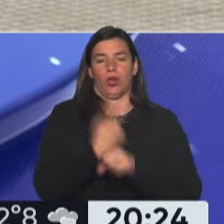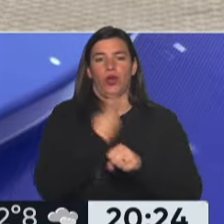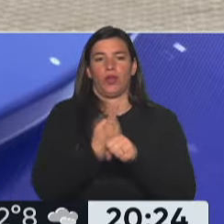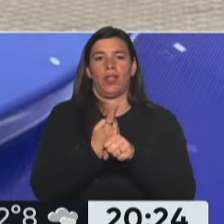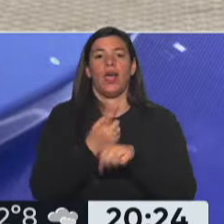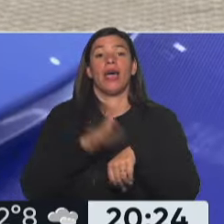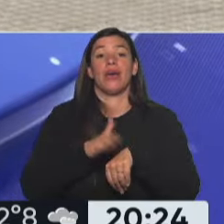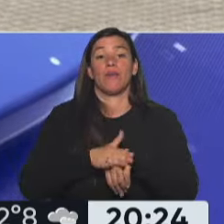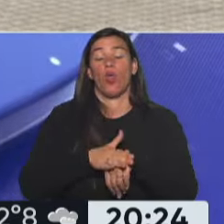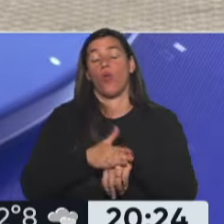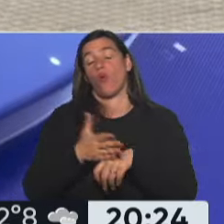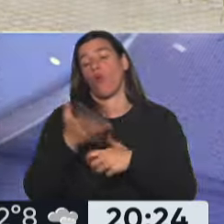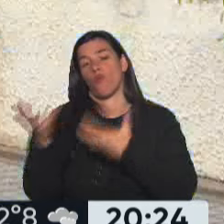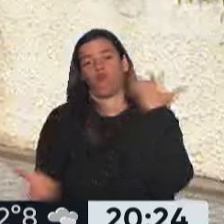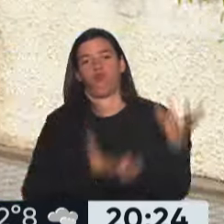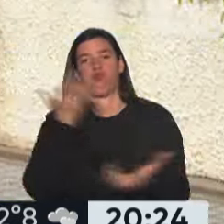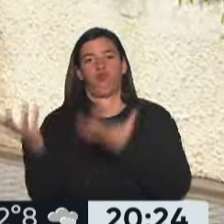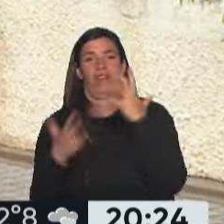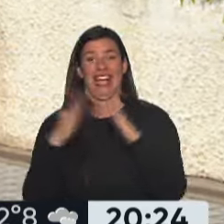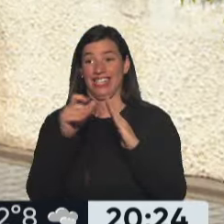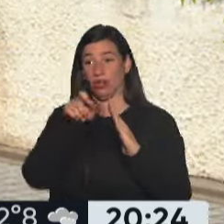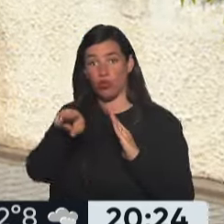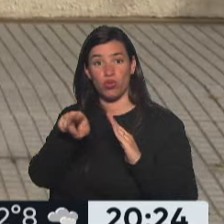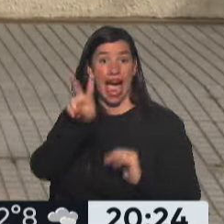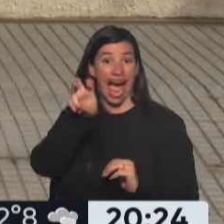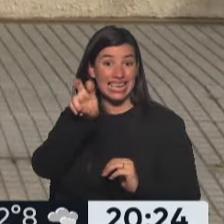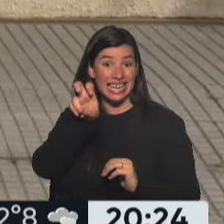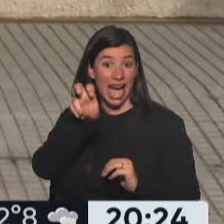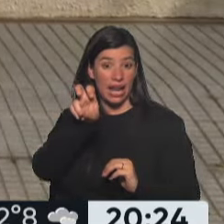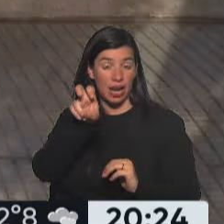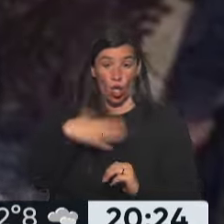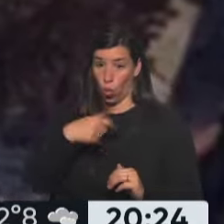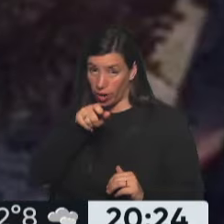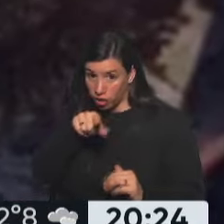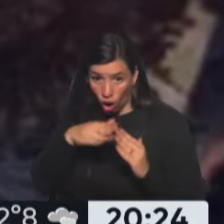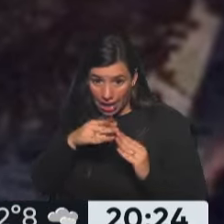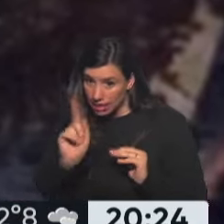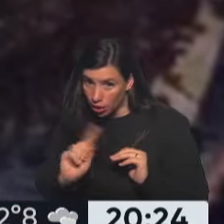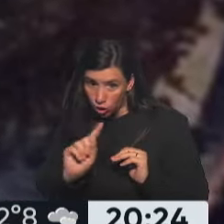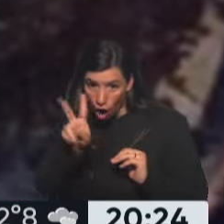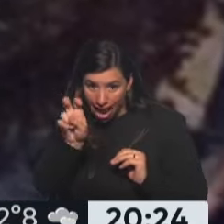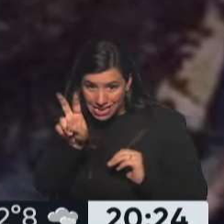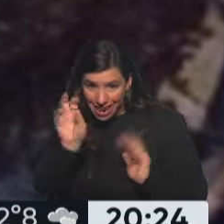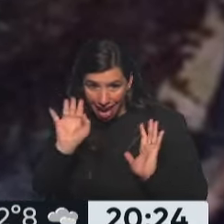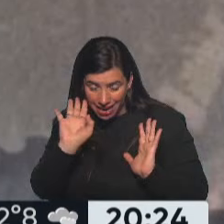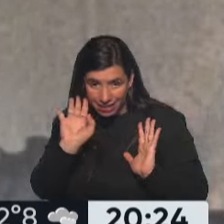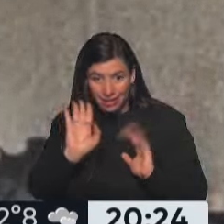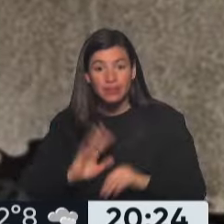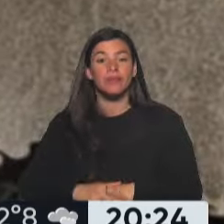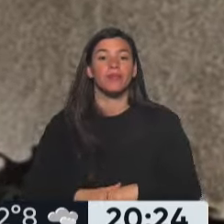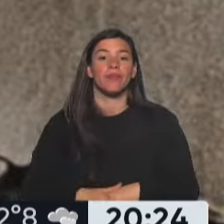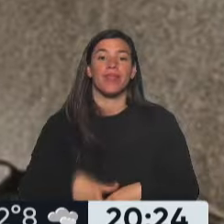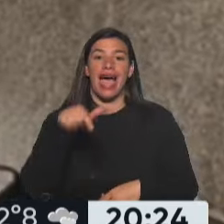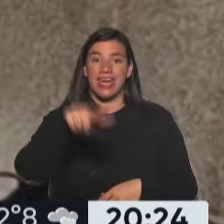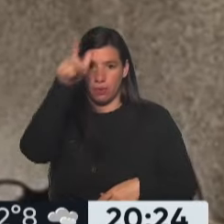su propia casa, en Castelar, que era una casa alquilada. Él no era propietario de esa casa. Incluso ahí en imágenes estábamos viendo cómo la